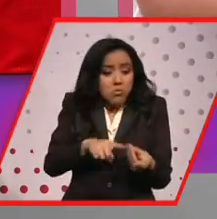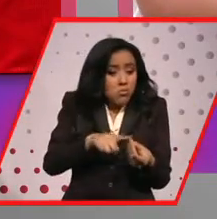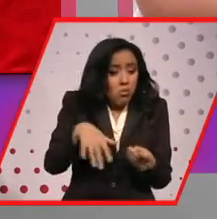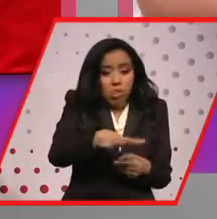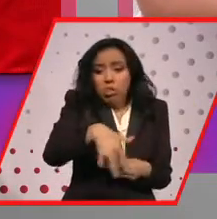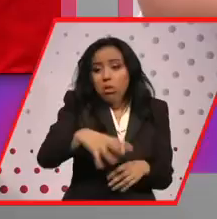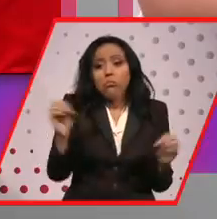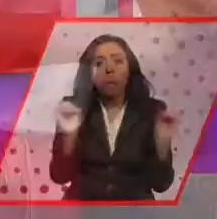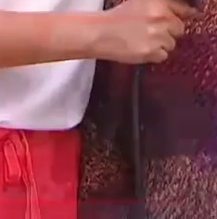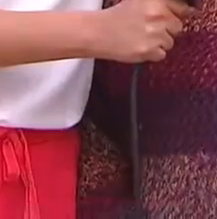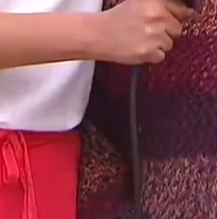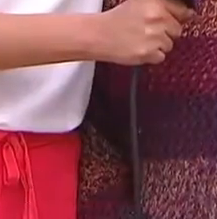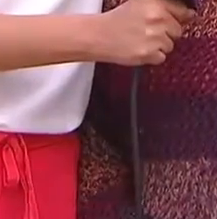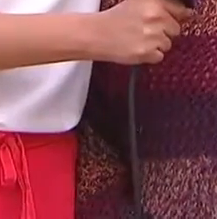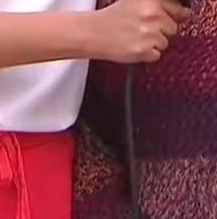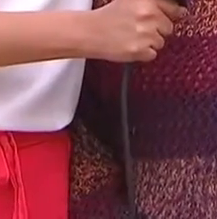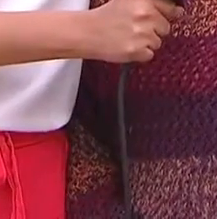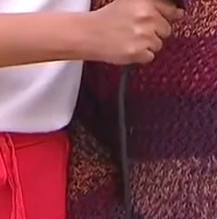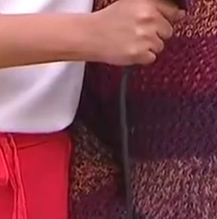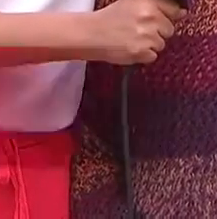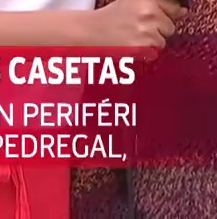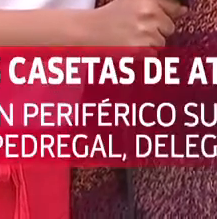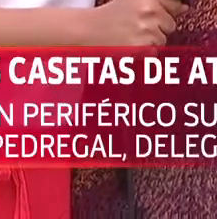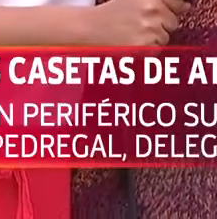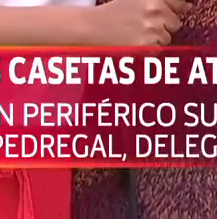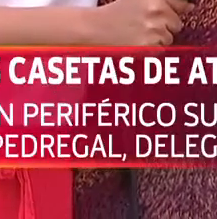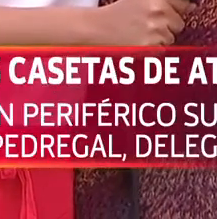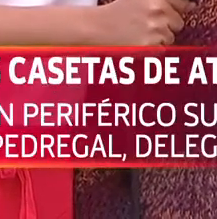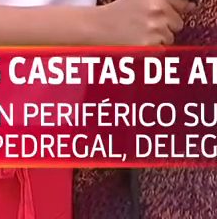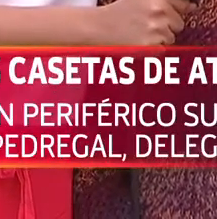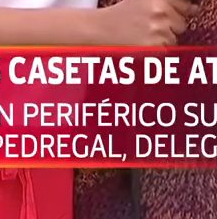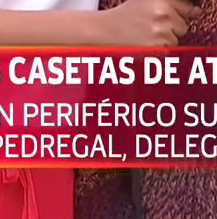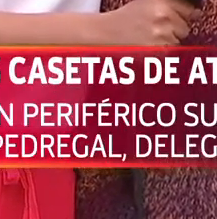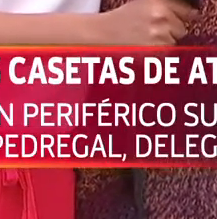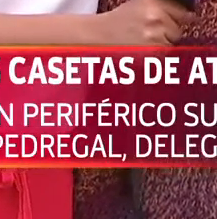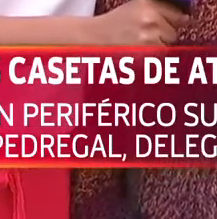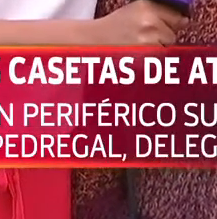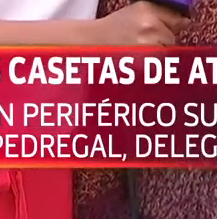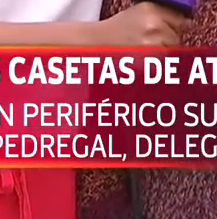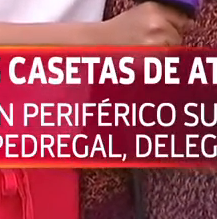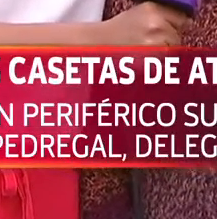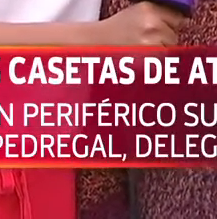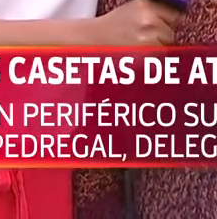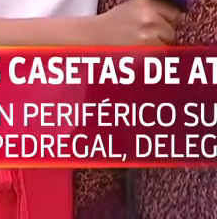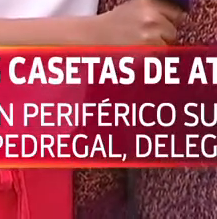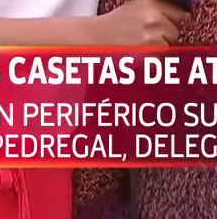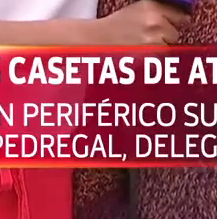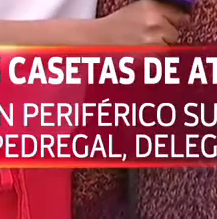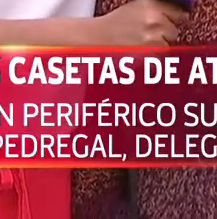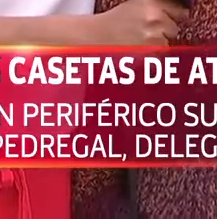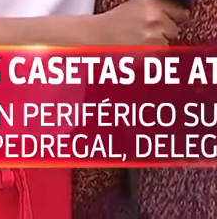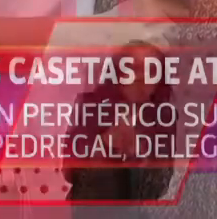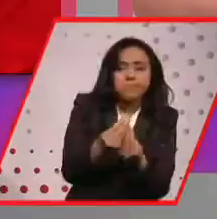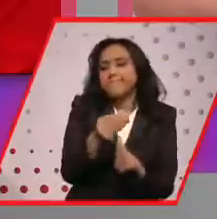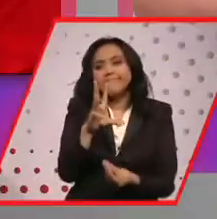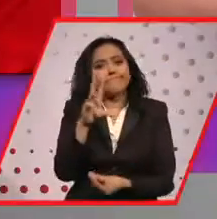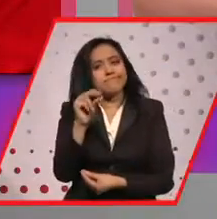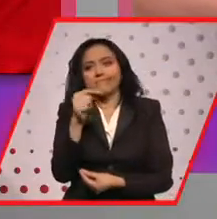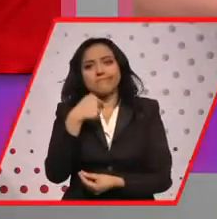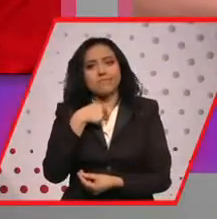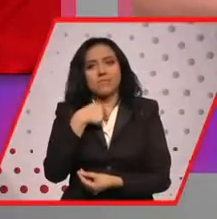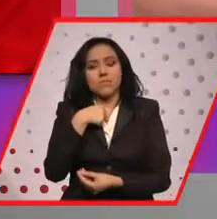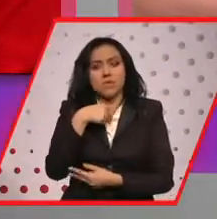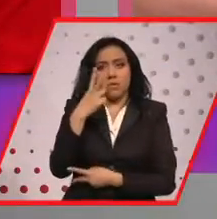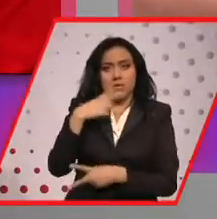ya tiene un mes y las autoridades no hacen nada. Ya ¿Papá vivía contigo? No, yo vivo aquí